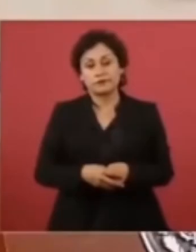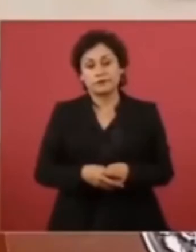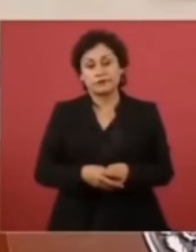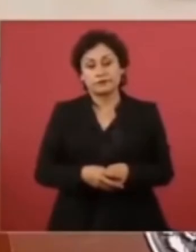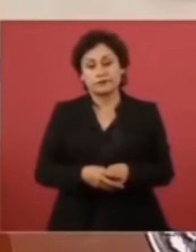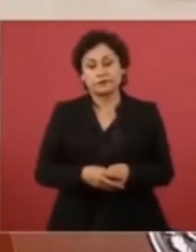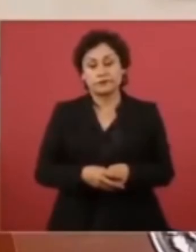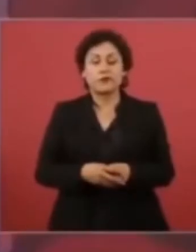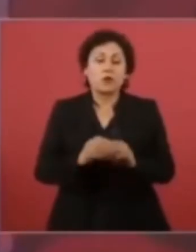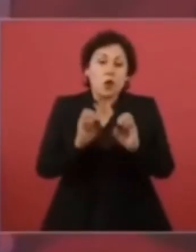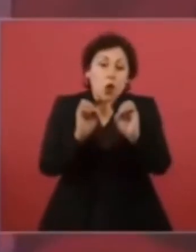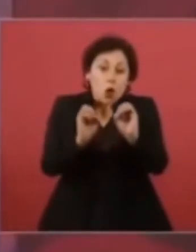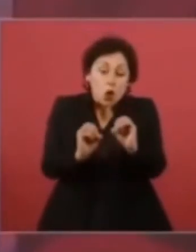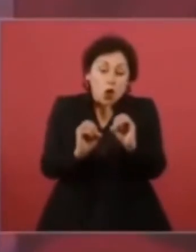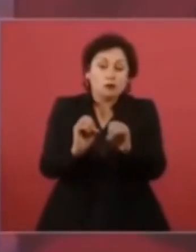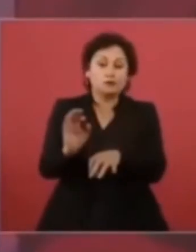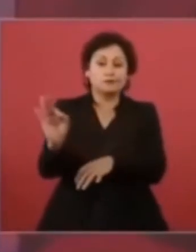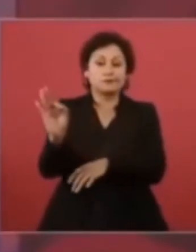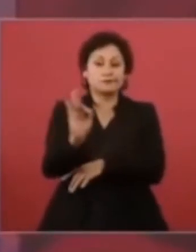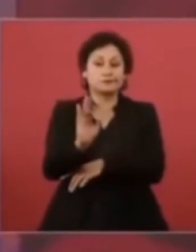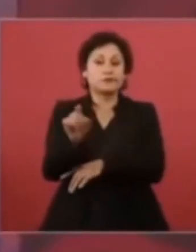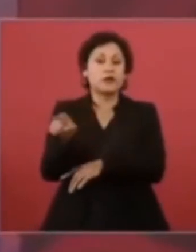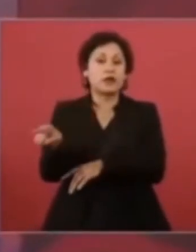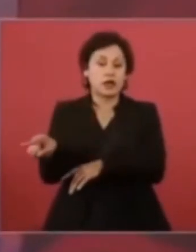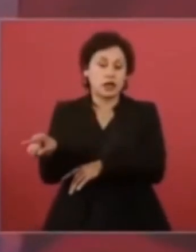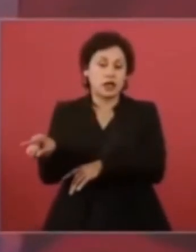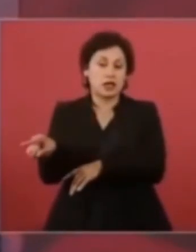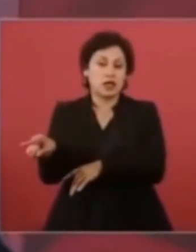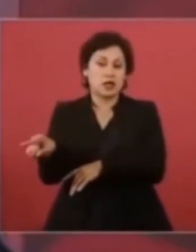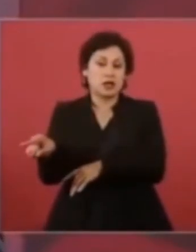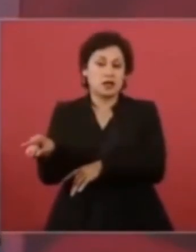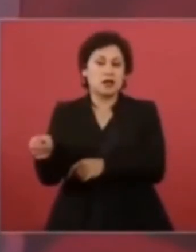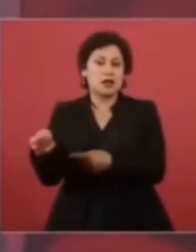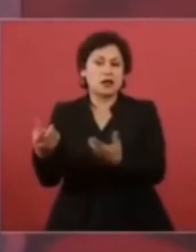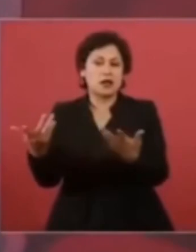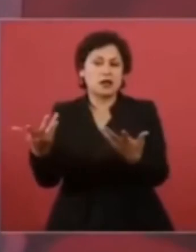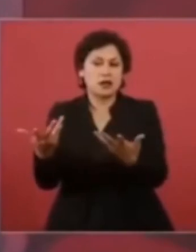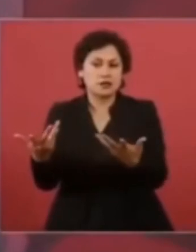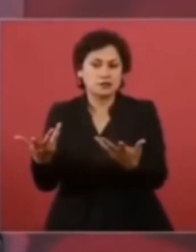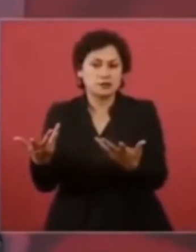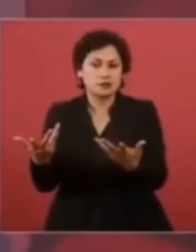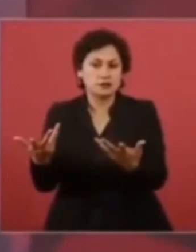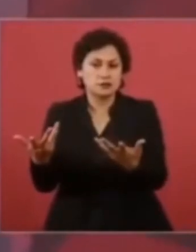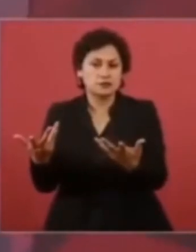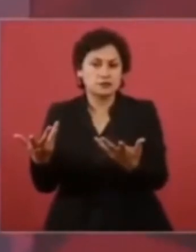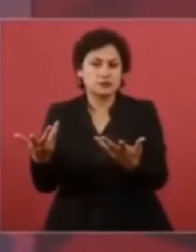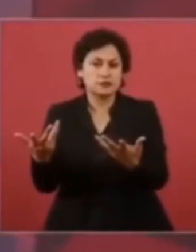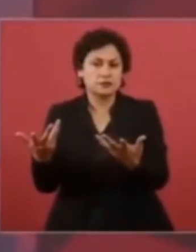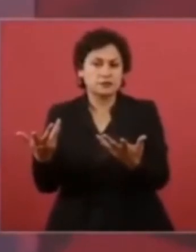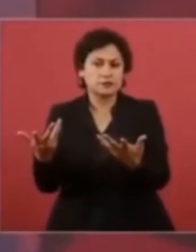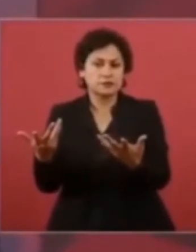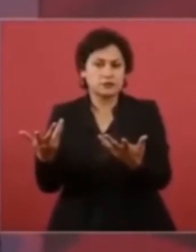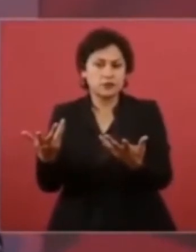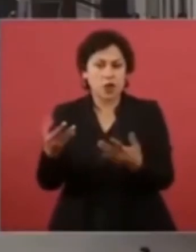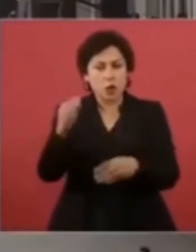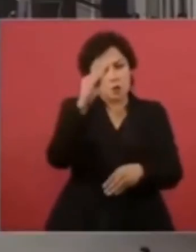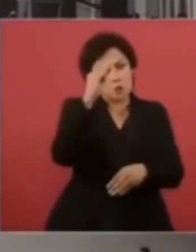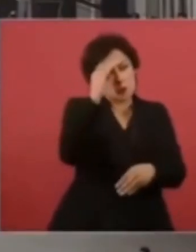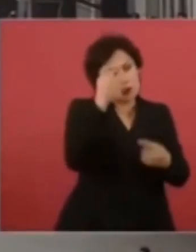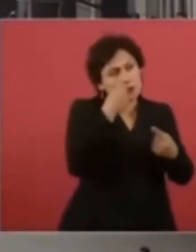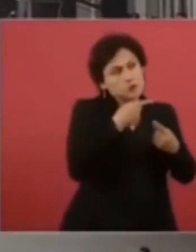enfrentar, contrarrestar a quienes tienen un pensamiento